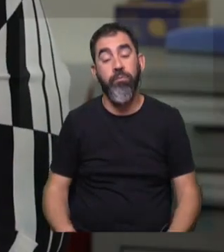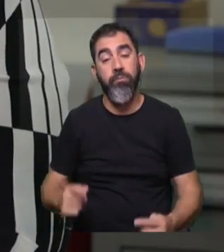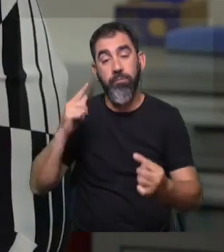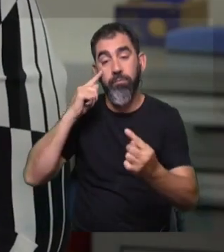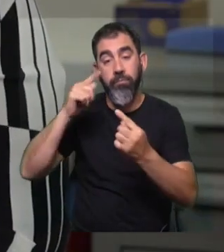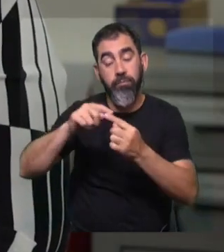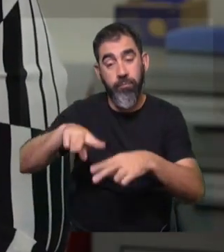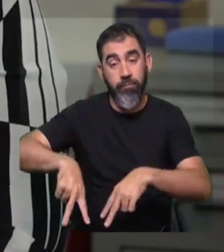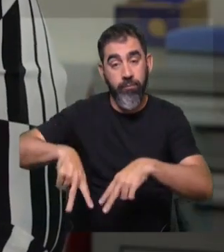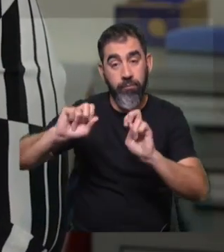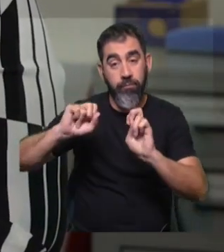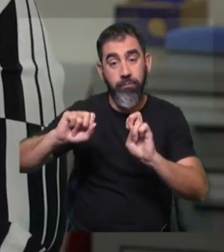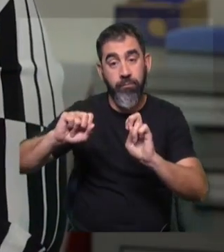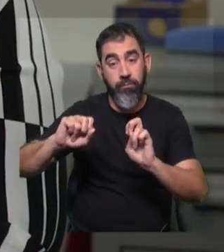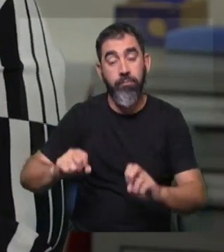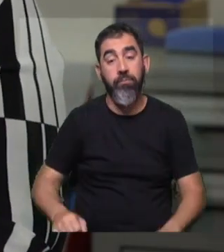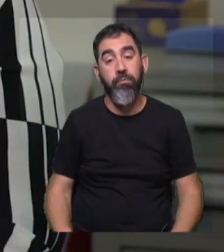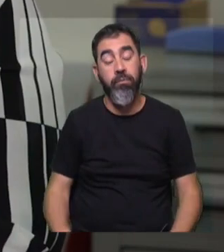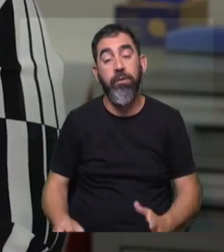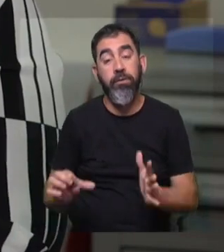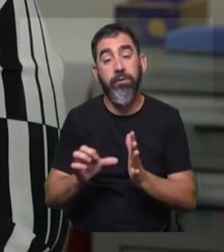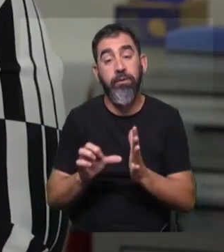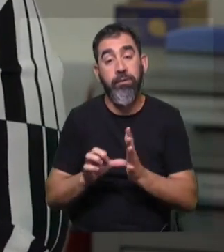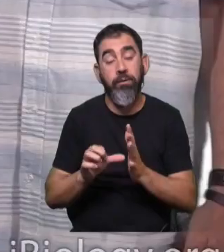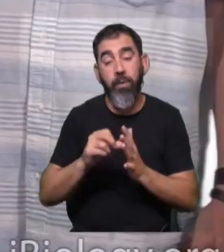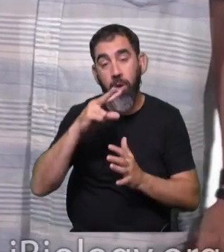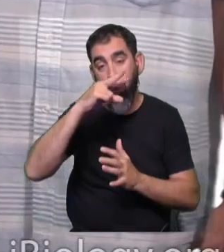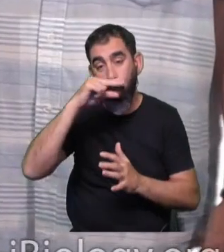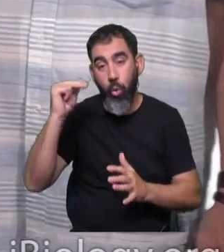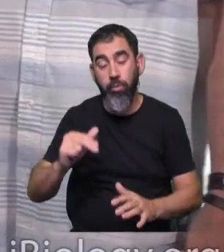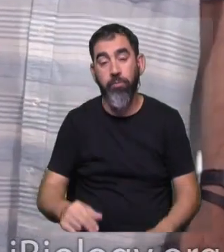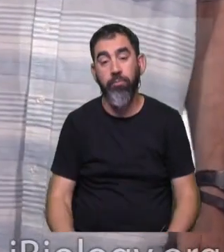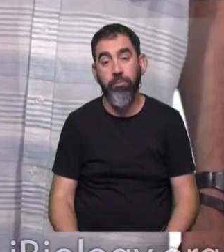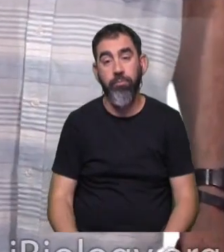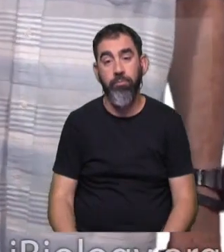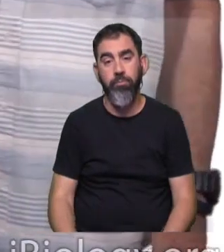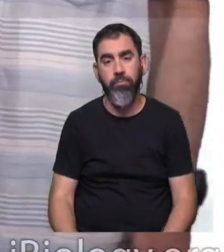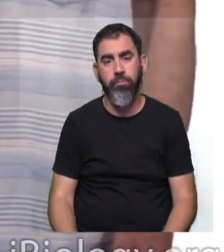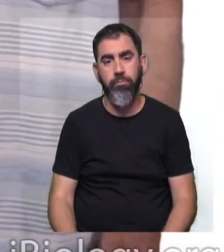de su investigación fue el sistema olfatorio.